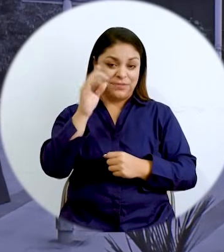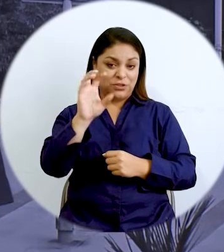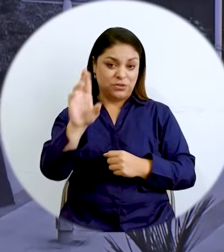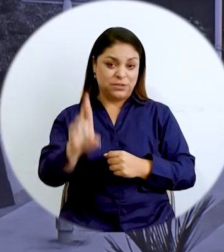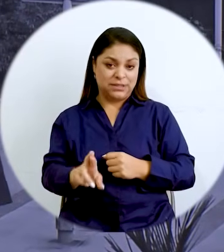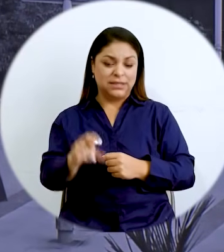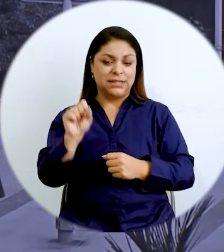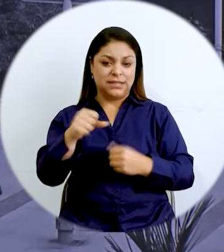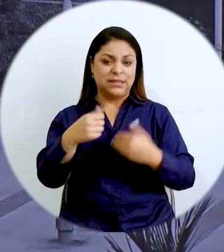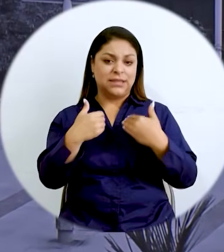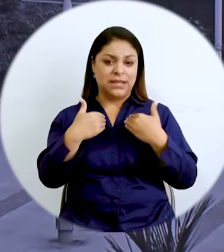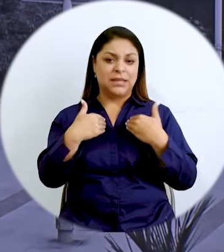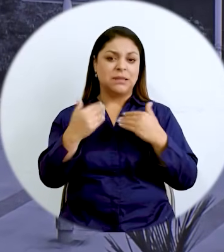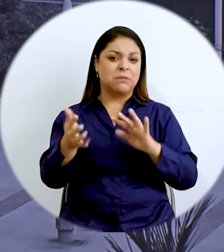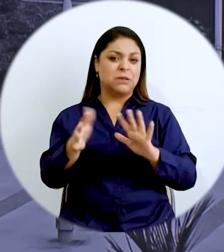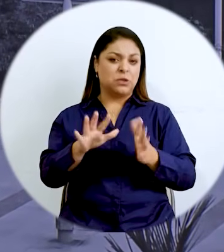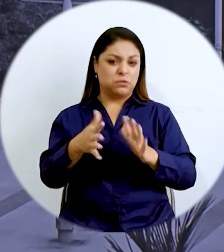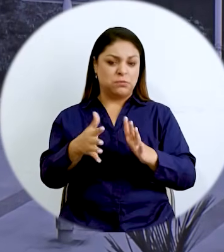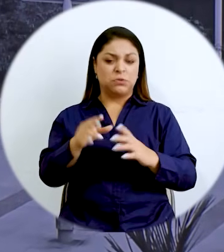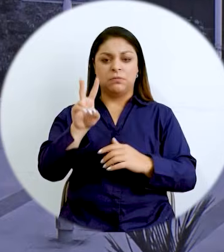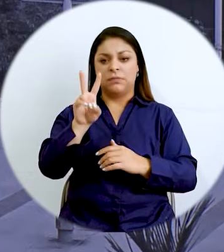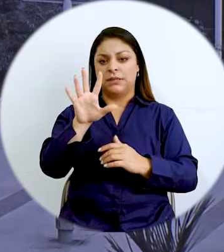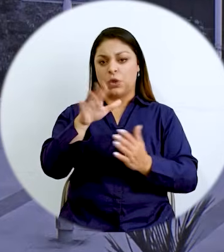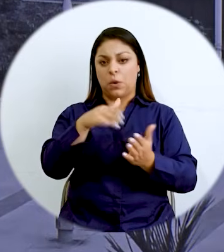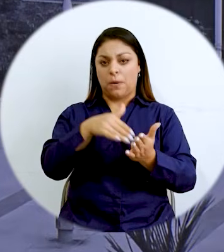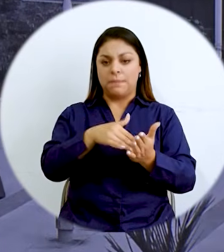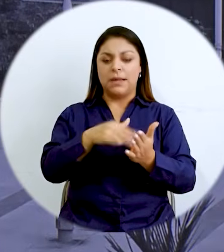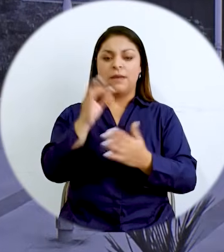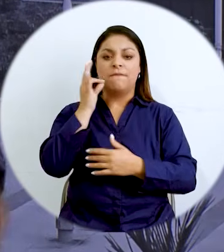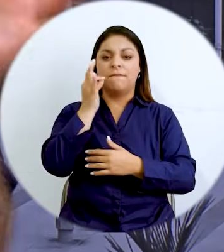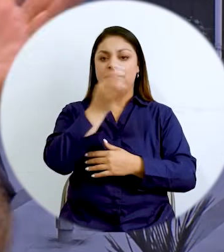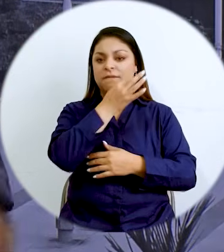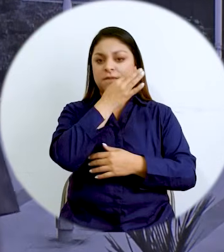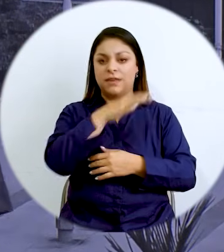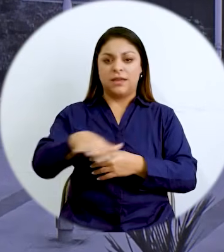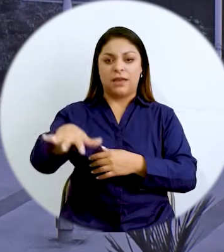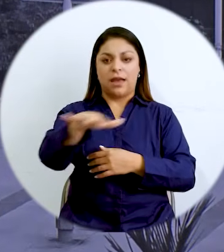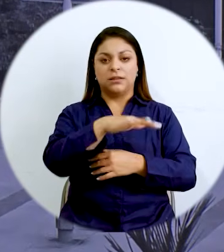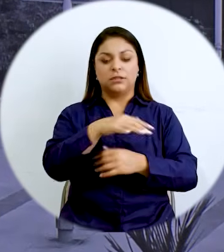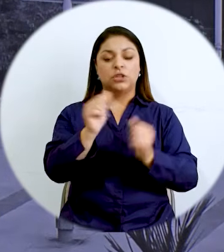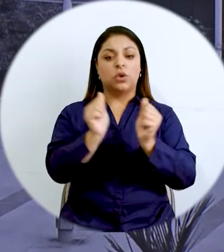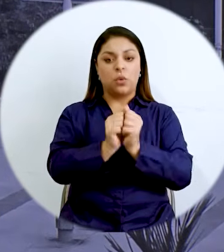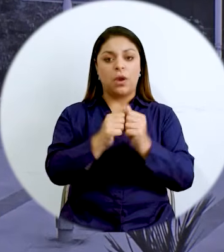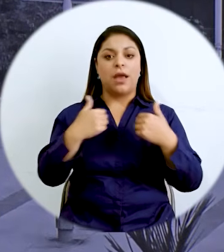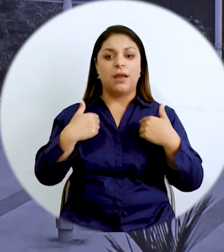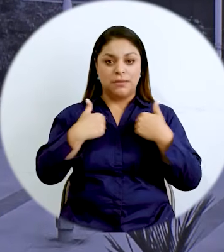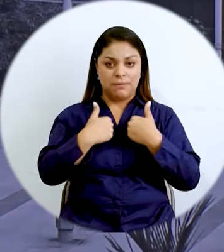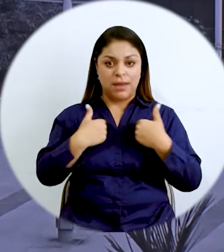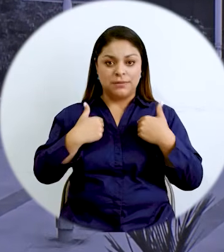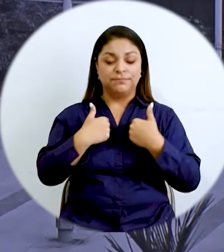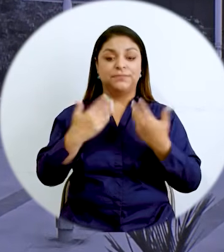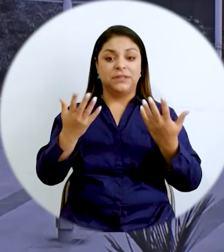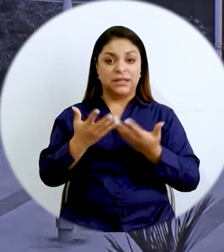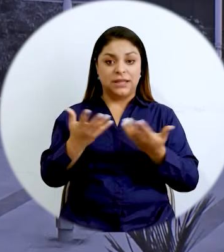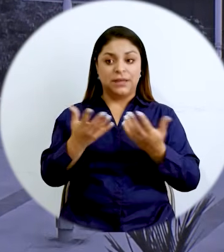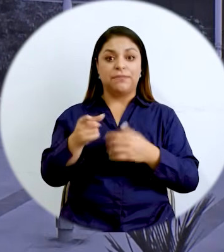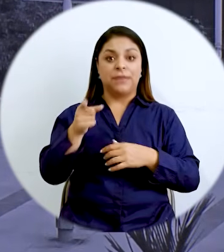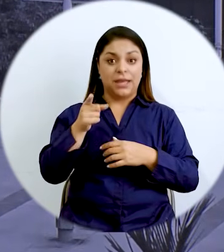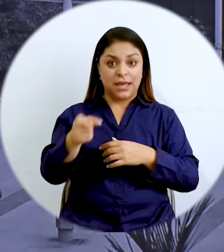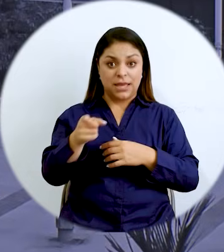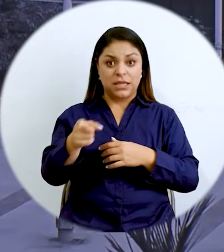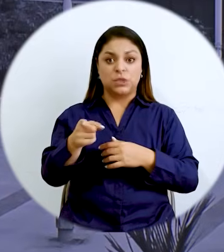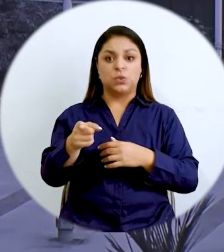tiene cerca de 25.000 fincas con animales, de las cuales una